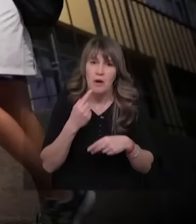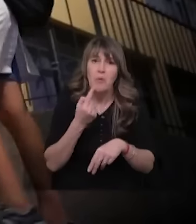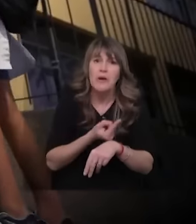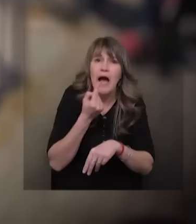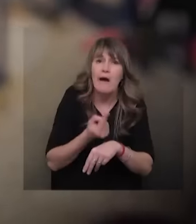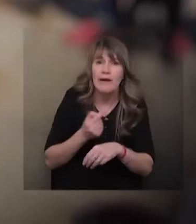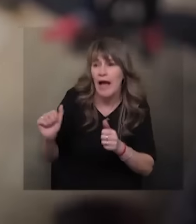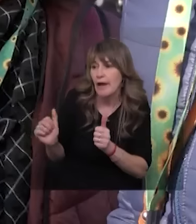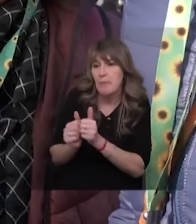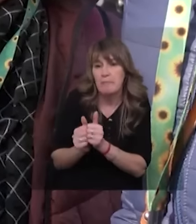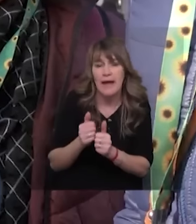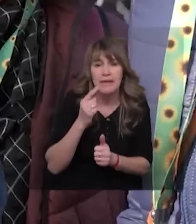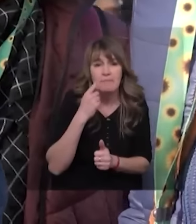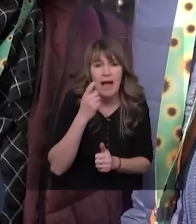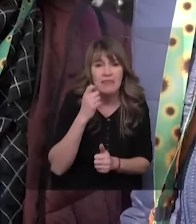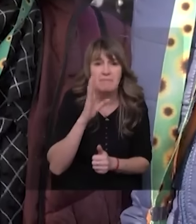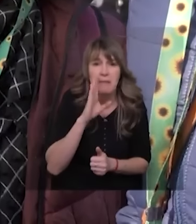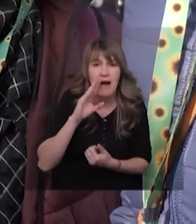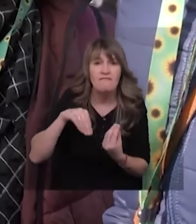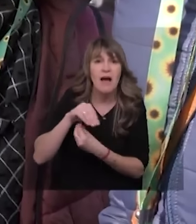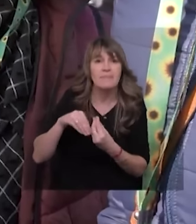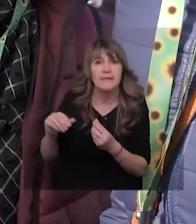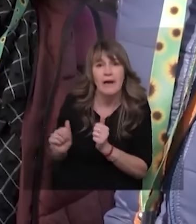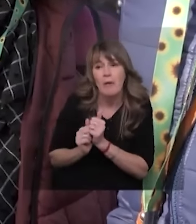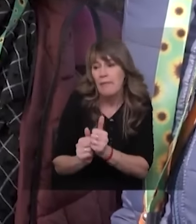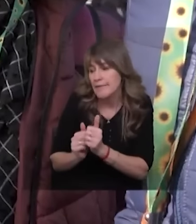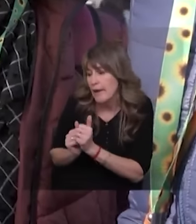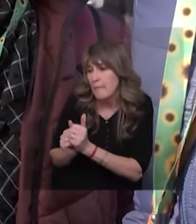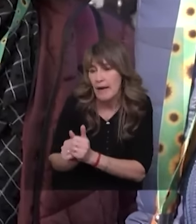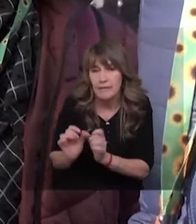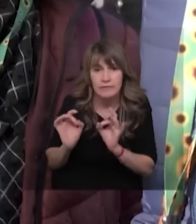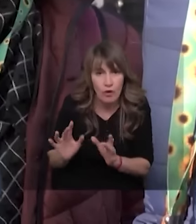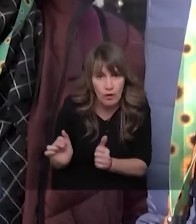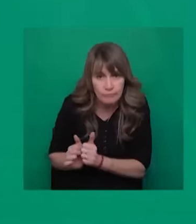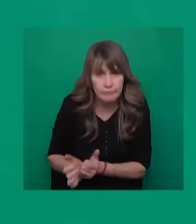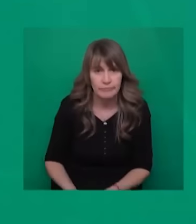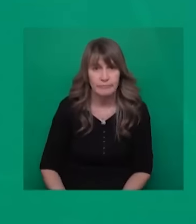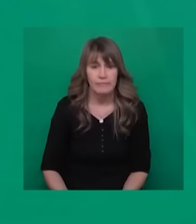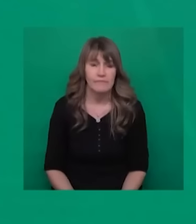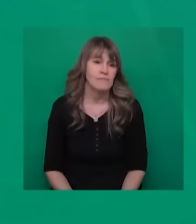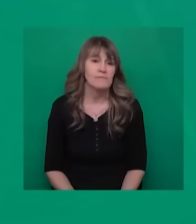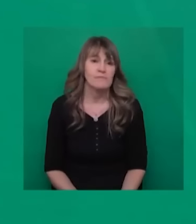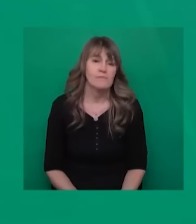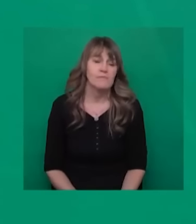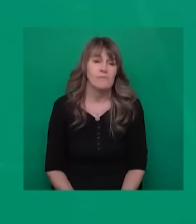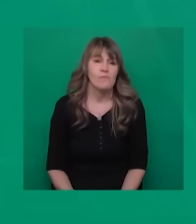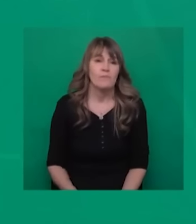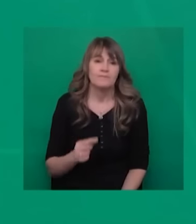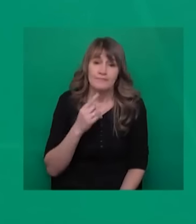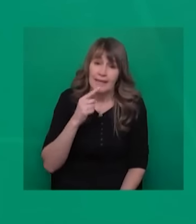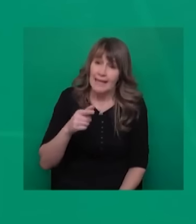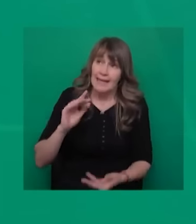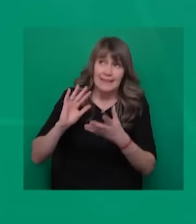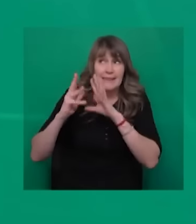acompañado del padre o de la madre o de algún familiar que que los acompañe no se ilusionen con el pronóstico del